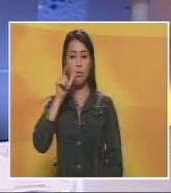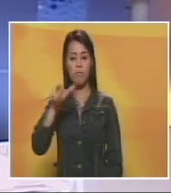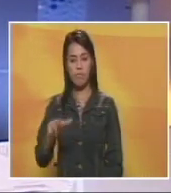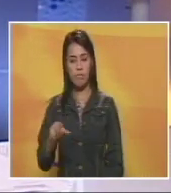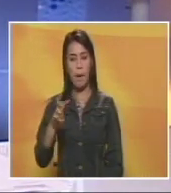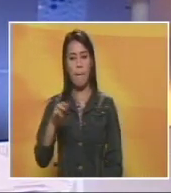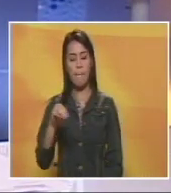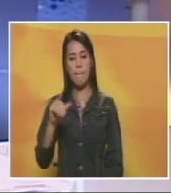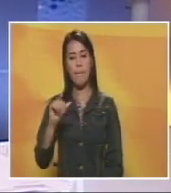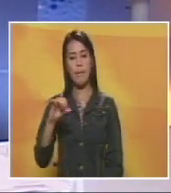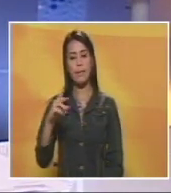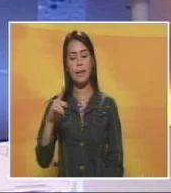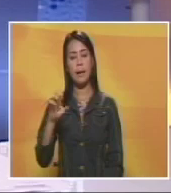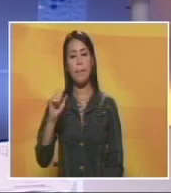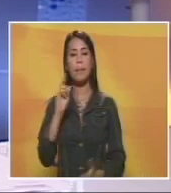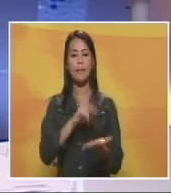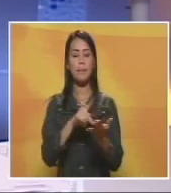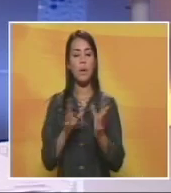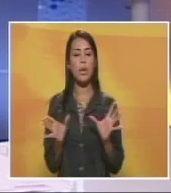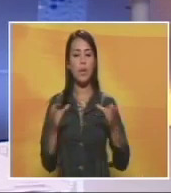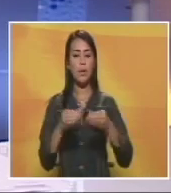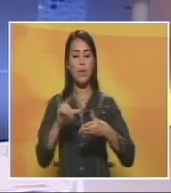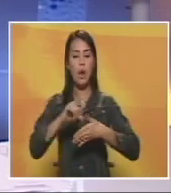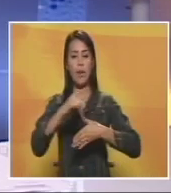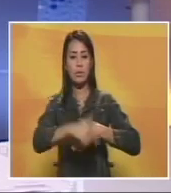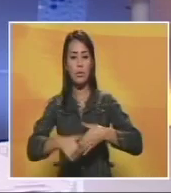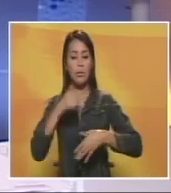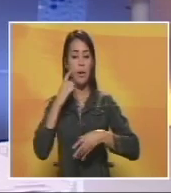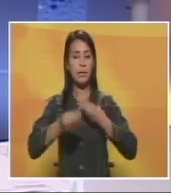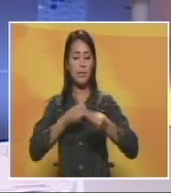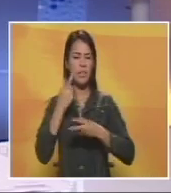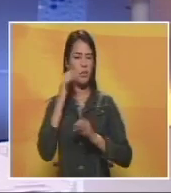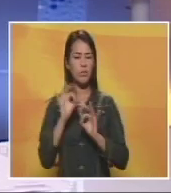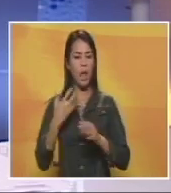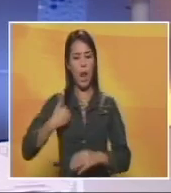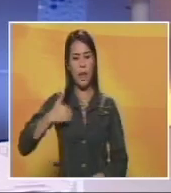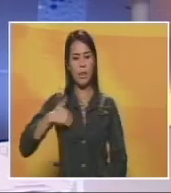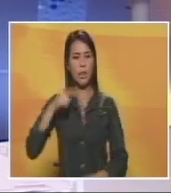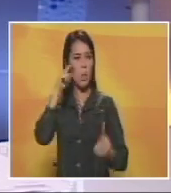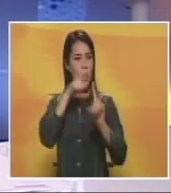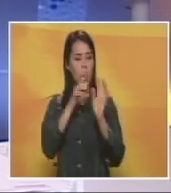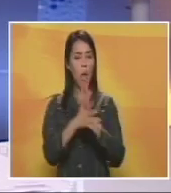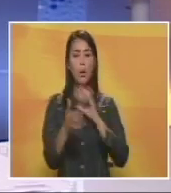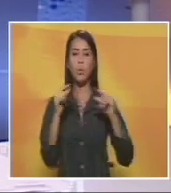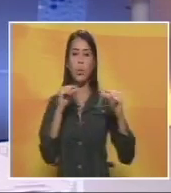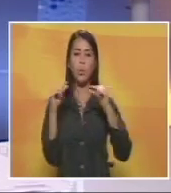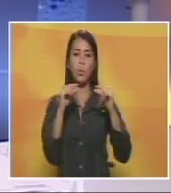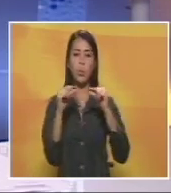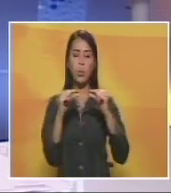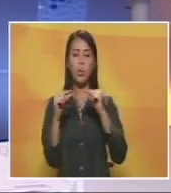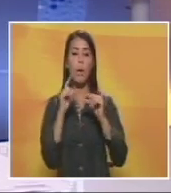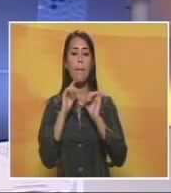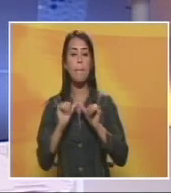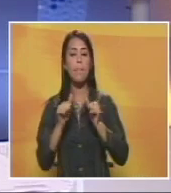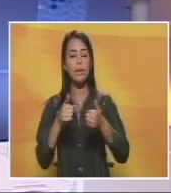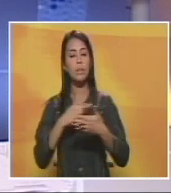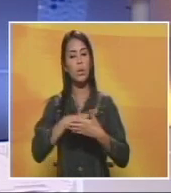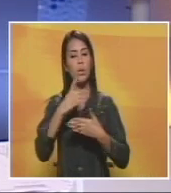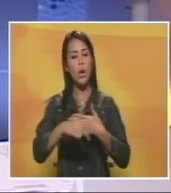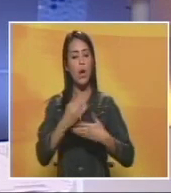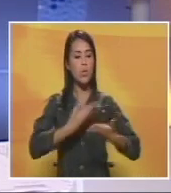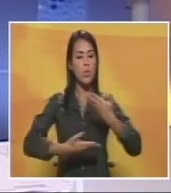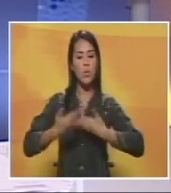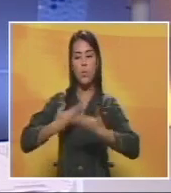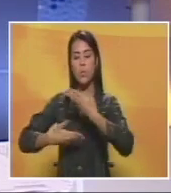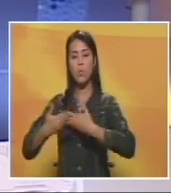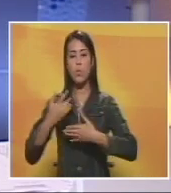Moreno, informó que participaron en la reunión latinoamericana que se realizó en Argentina con el objetivo de discutir la implementación y funcionamiento de los